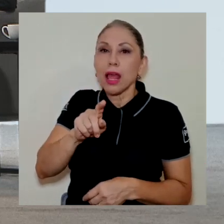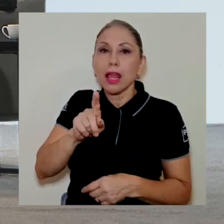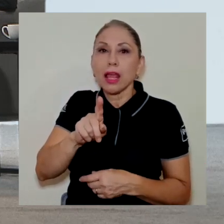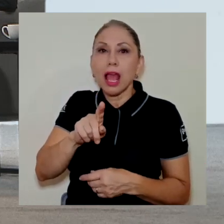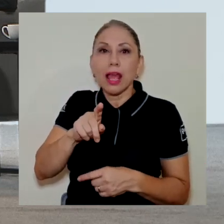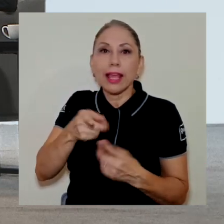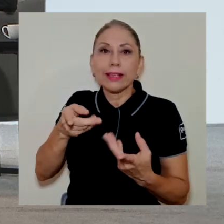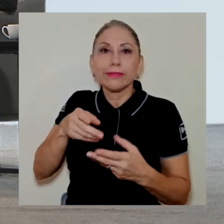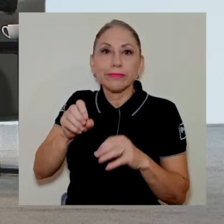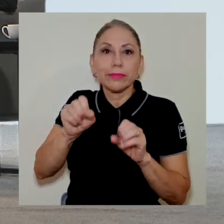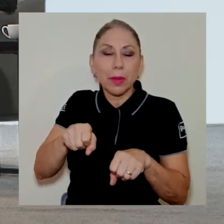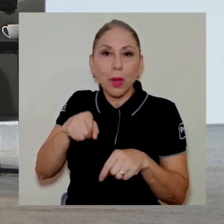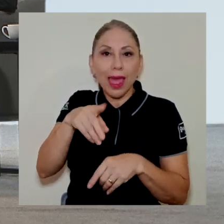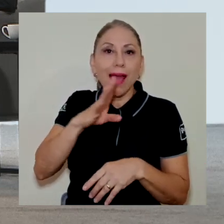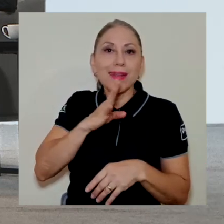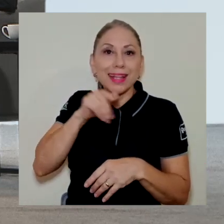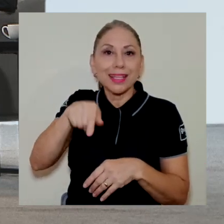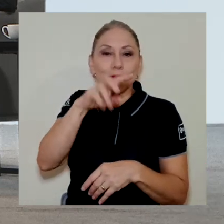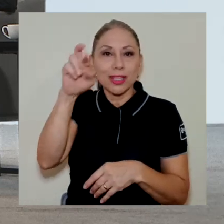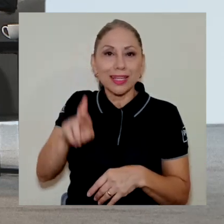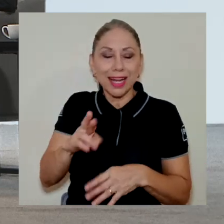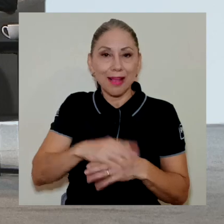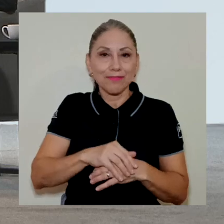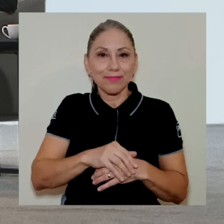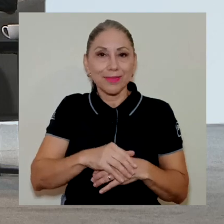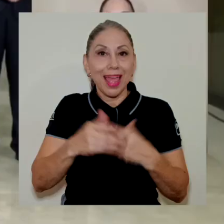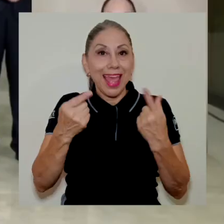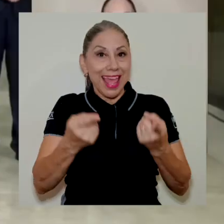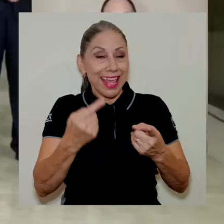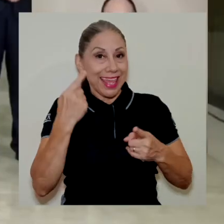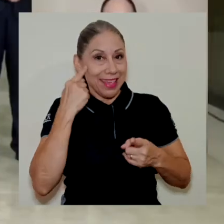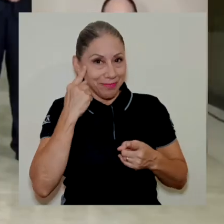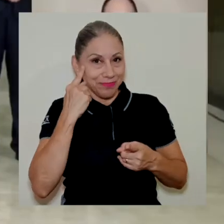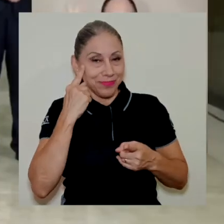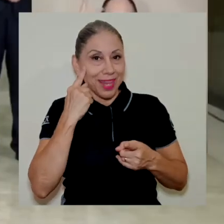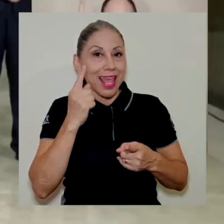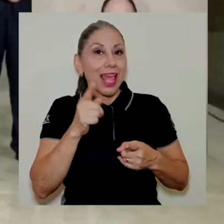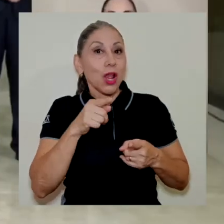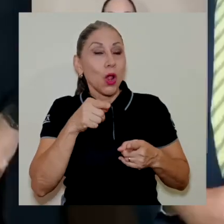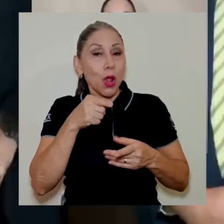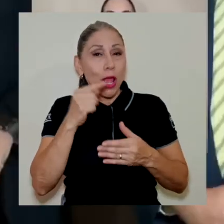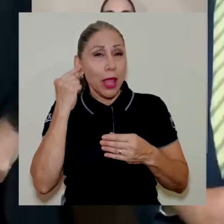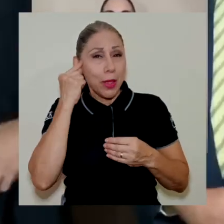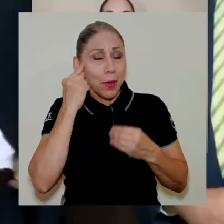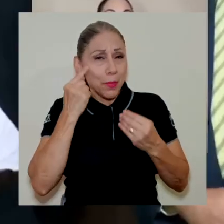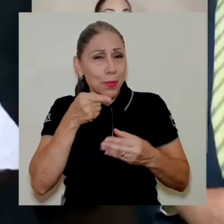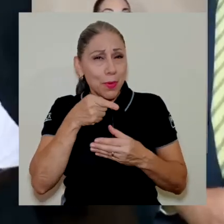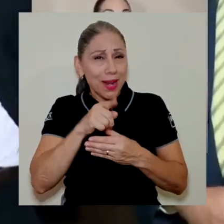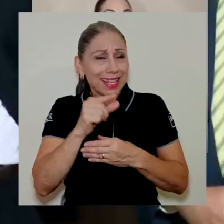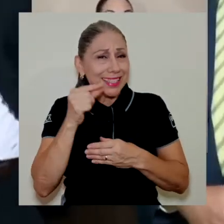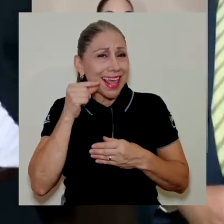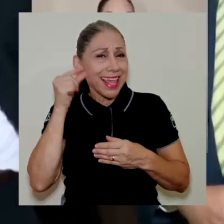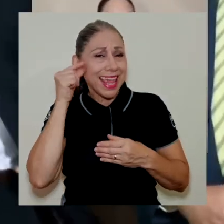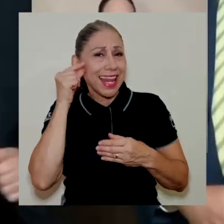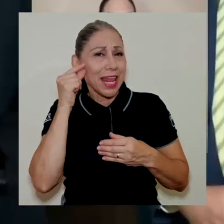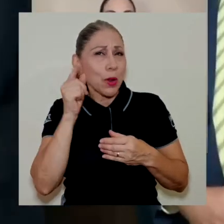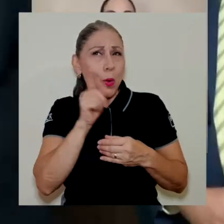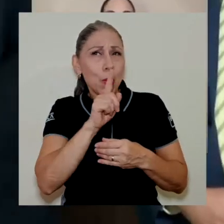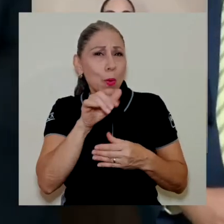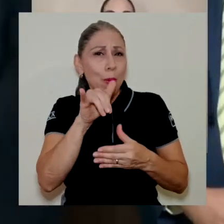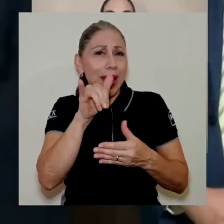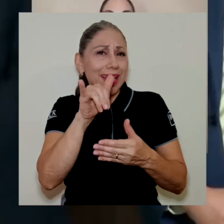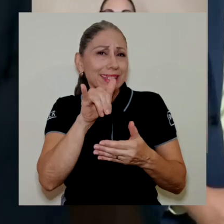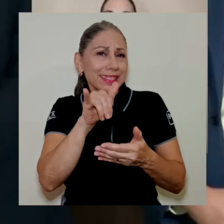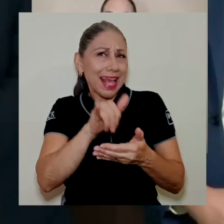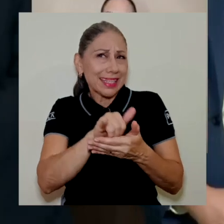mujeres. Cuerpo de mujer no significa conciencia de género. Eso es, digamos, lo primero. El que sean mujeres las que